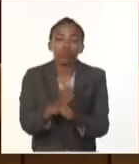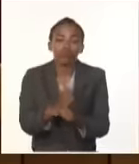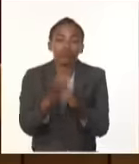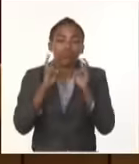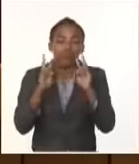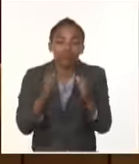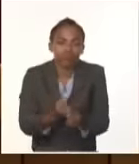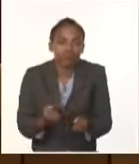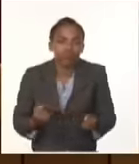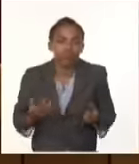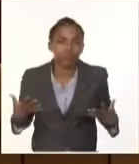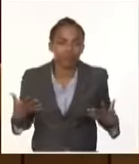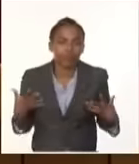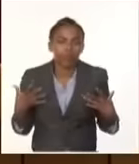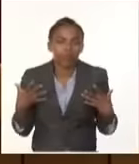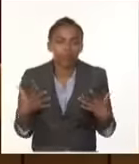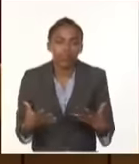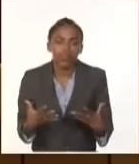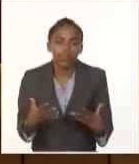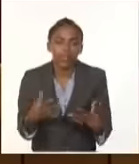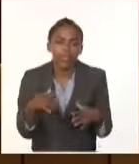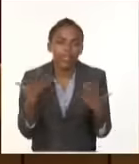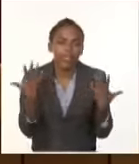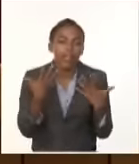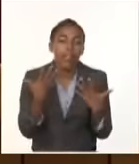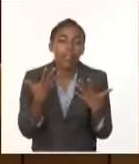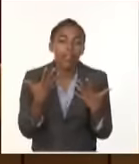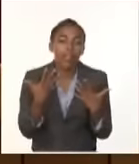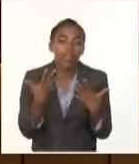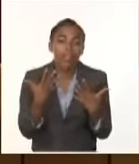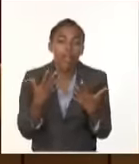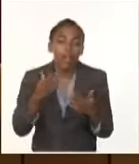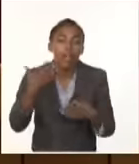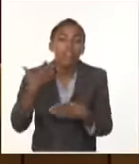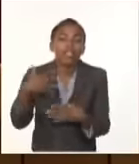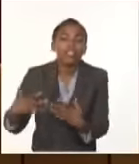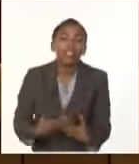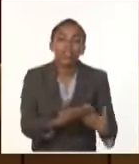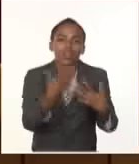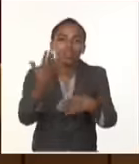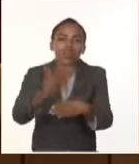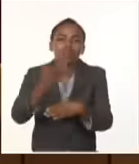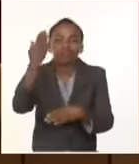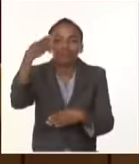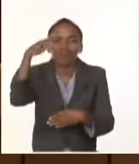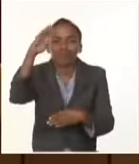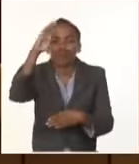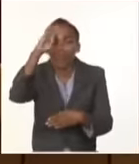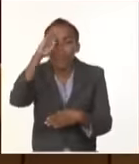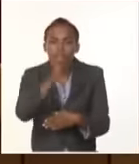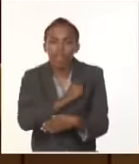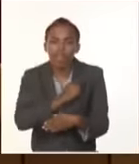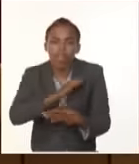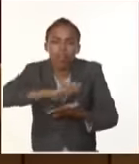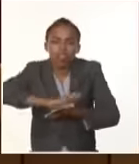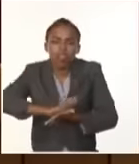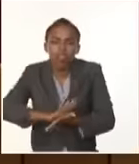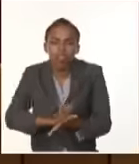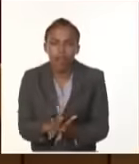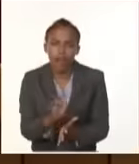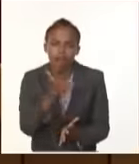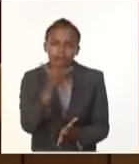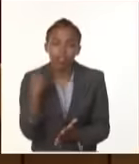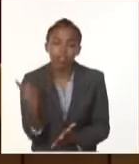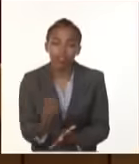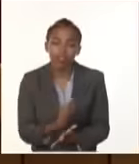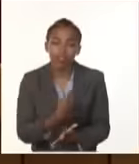las bombas silenciosas de una guerra que tiene como objetivo principal la actividad económica. El objetivo es rendir por